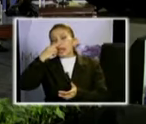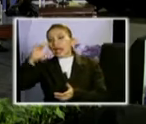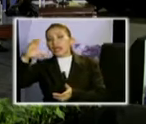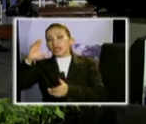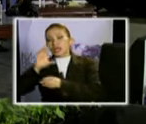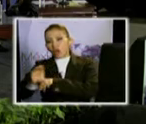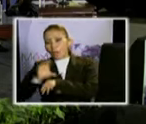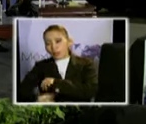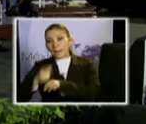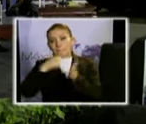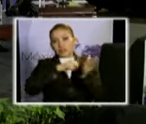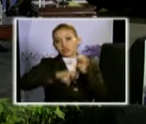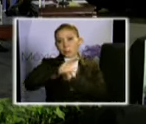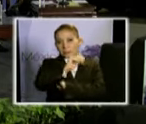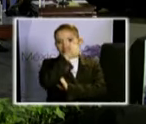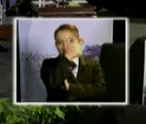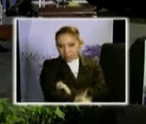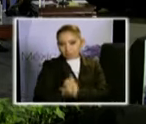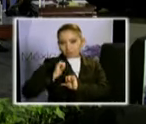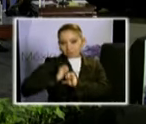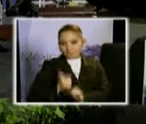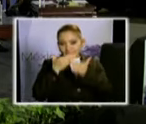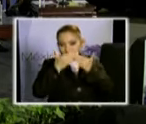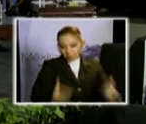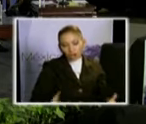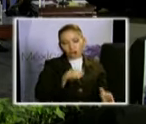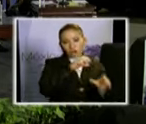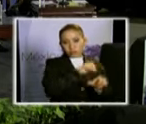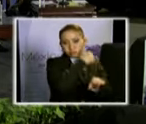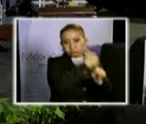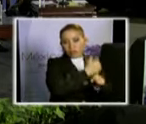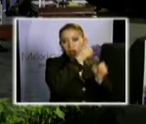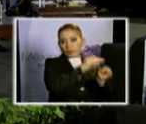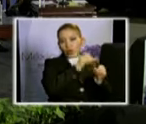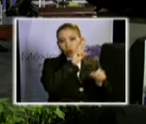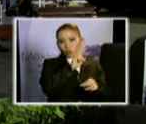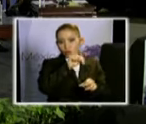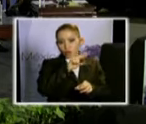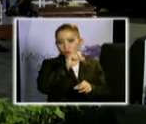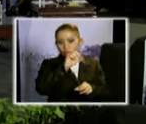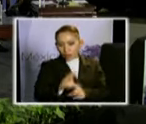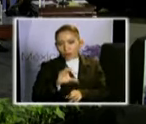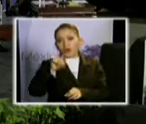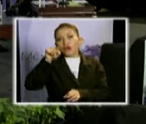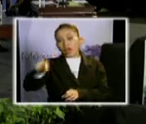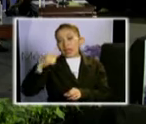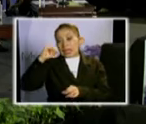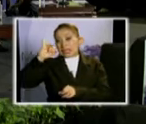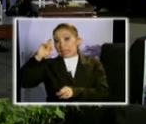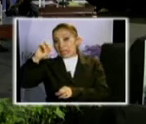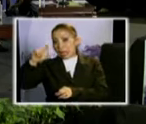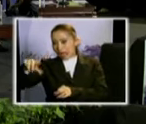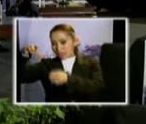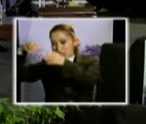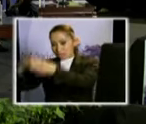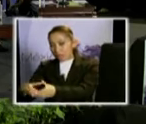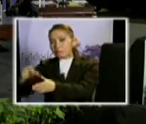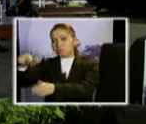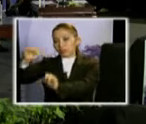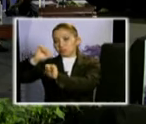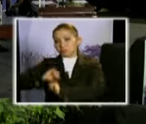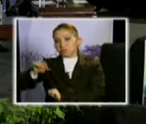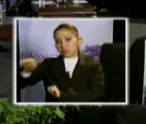En 1996 fue encargado de abrir la oficina de la UNODOC en la República Islámica de Irán, donde ocupó el